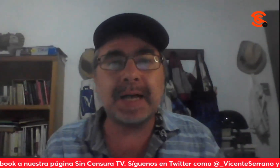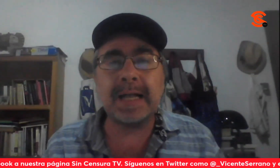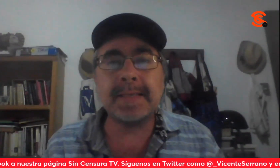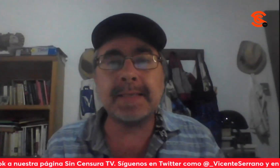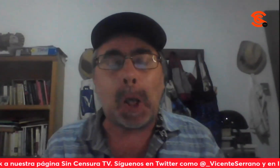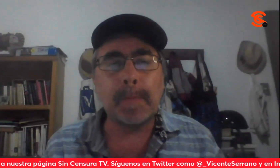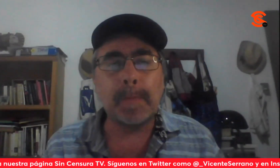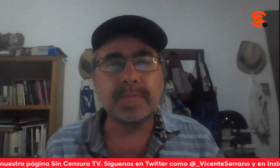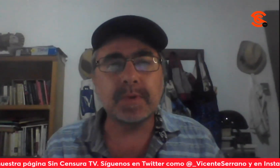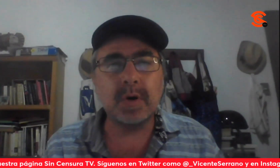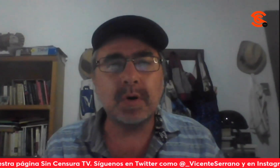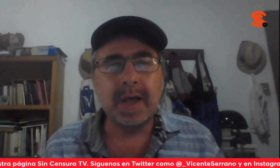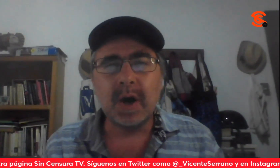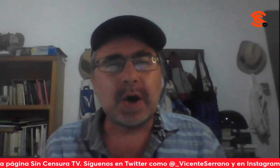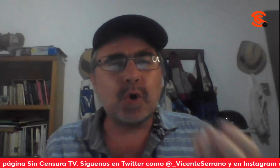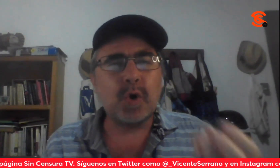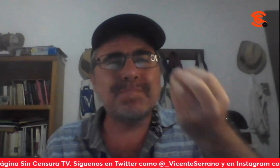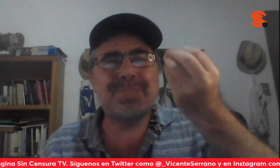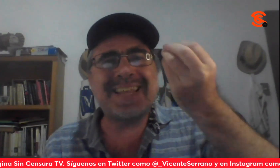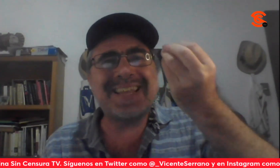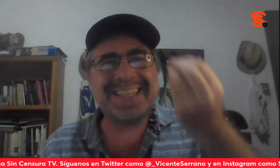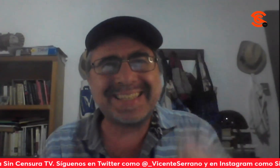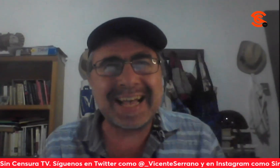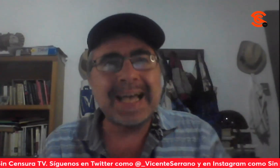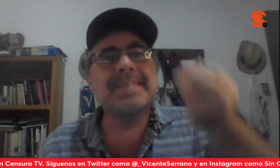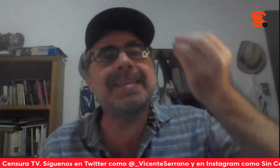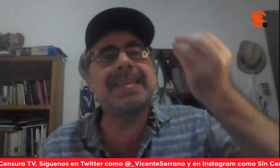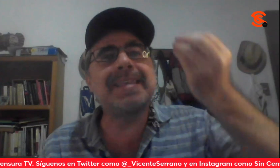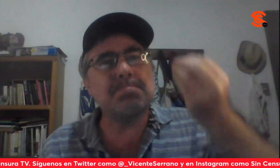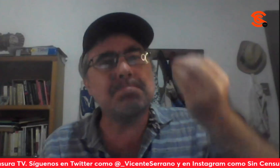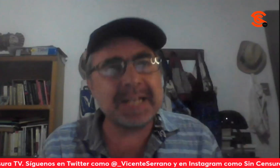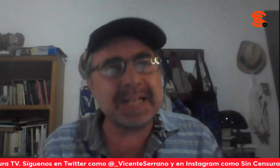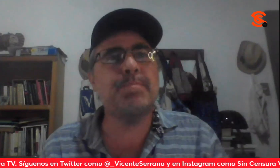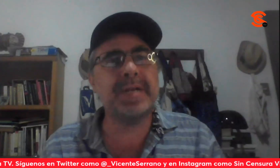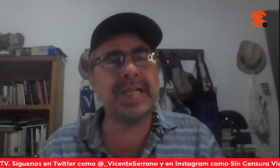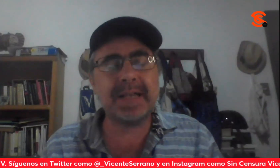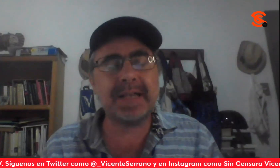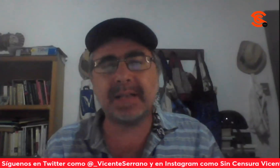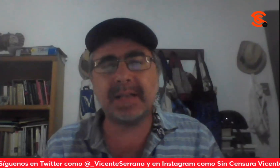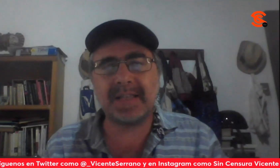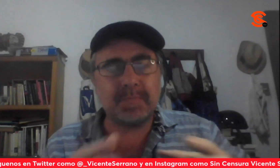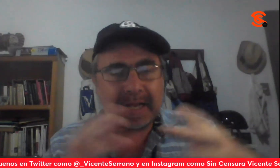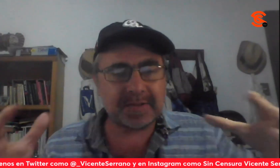Pérez Magaña, ¿no? De los más